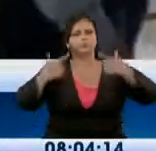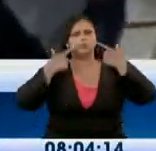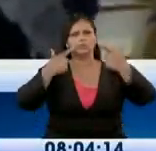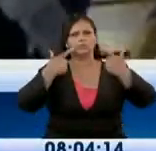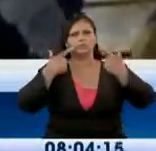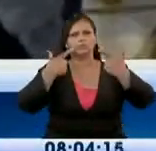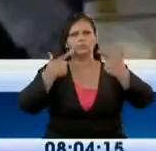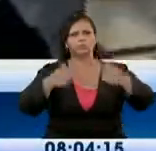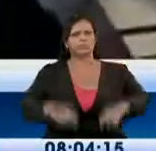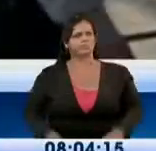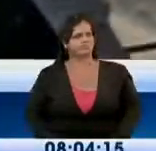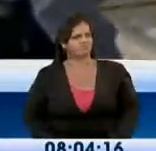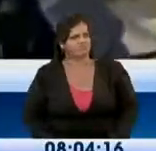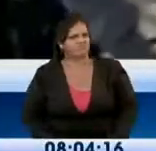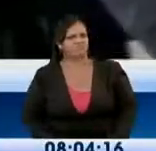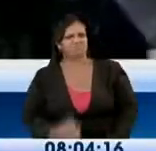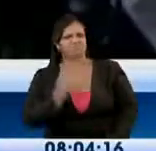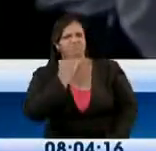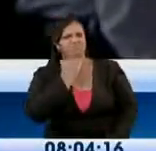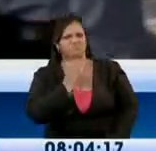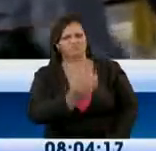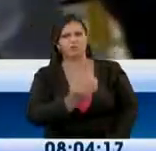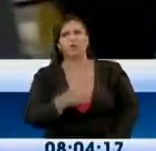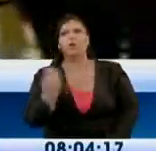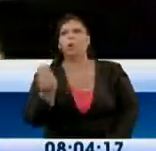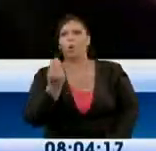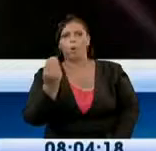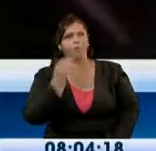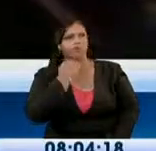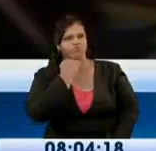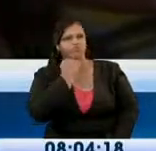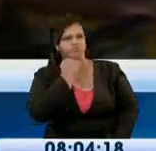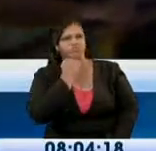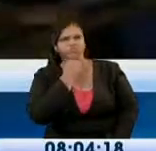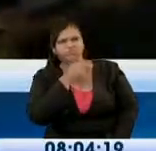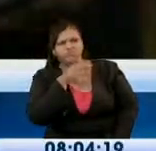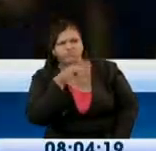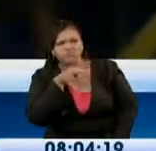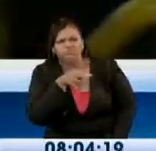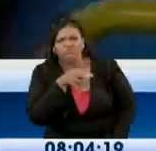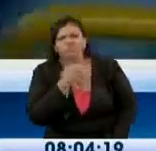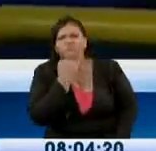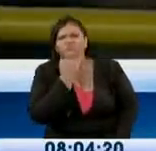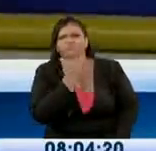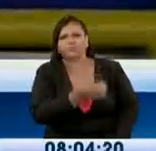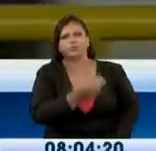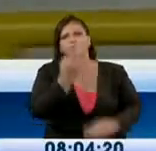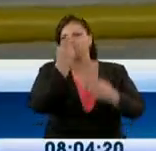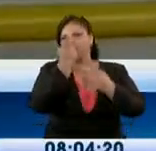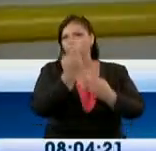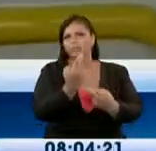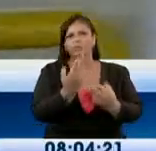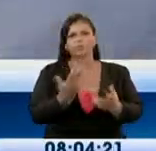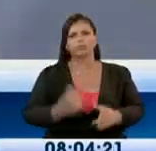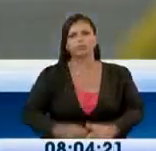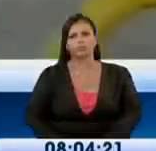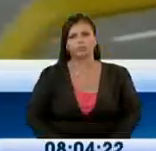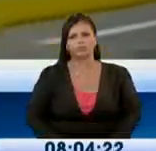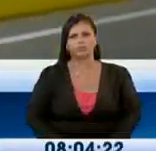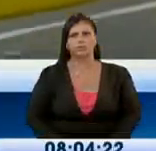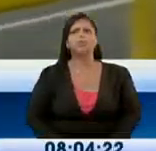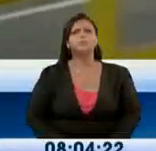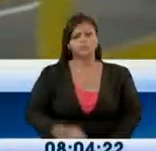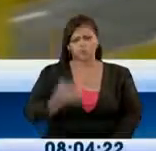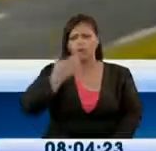exactamente, no respetan a los guardias, así es. Ya, ¿y a la policía? ¿Viene la policía? ¿Llaman a la policía ustedes? El motorizado sí, sabe venir,